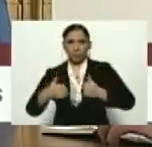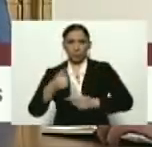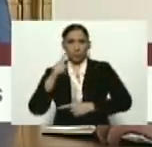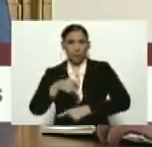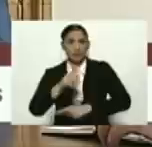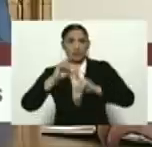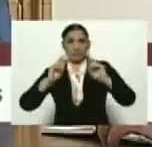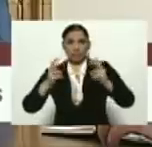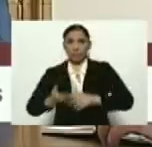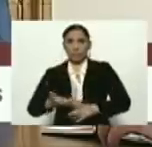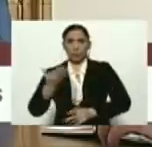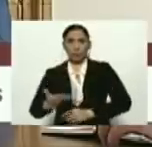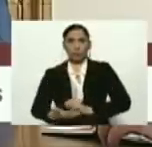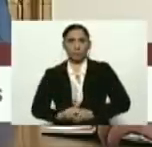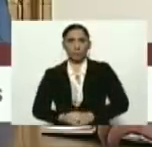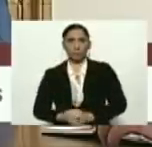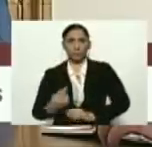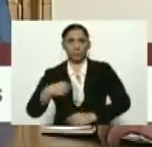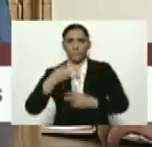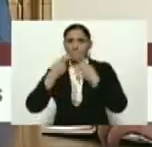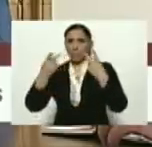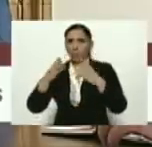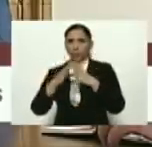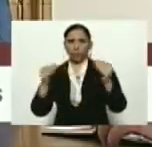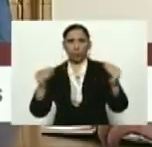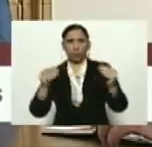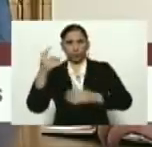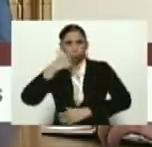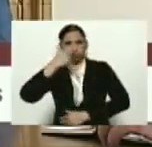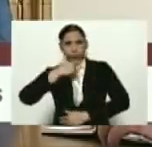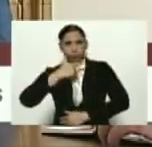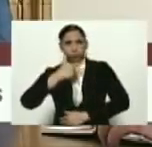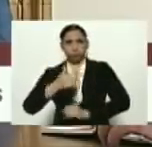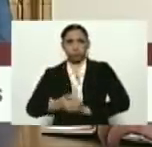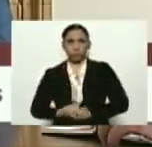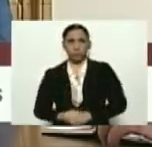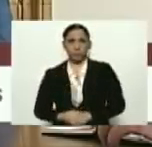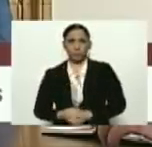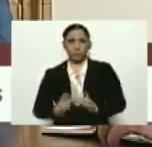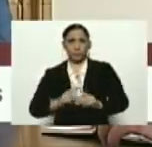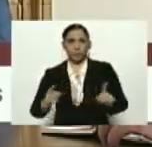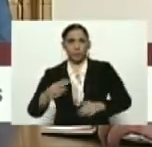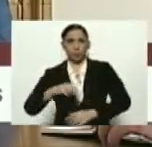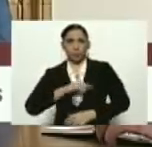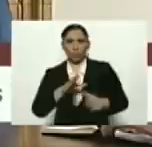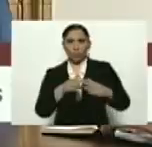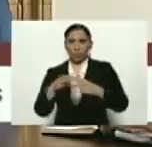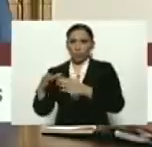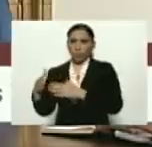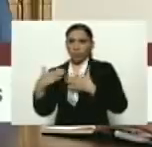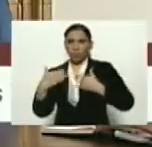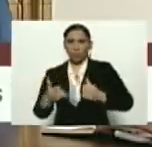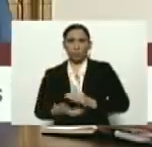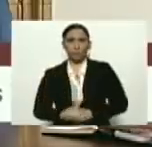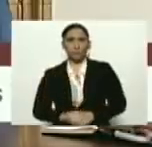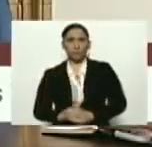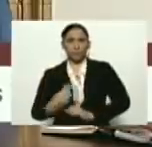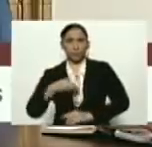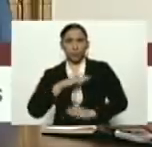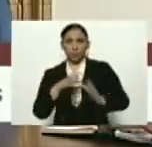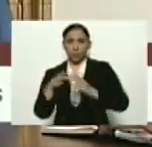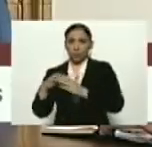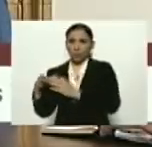tema vital y yo lo planteo con toda la seriedad del caso para que nuestros organismos de salud, nuestros